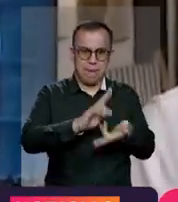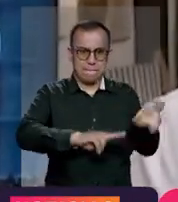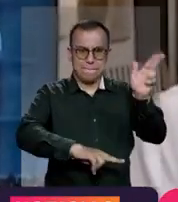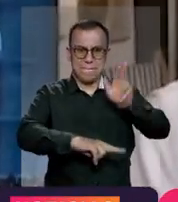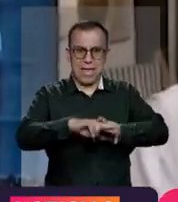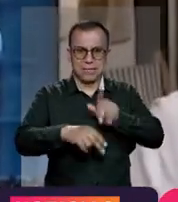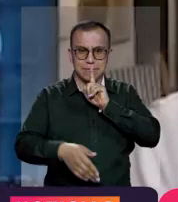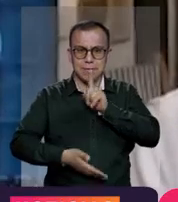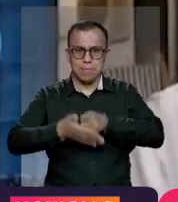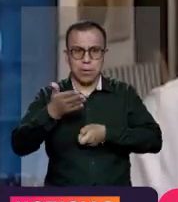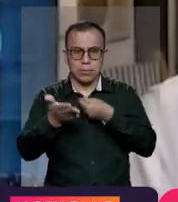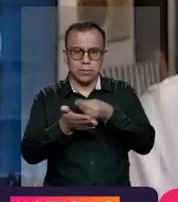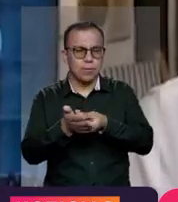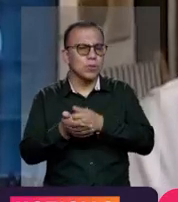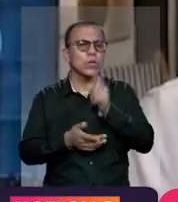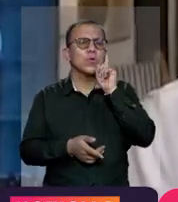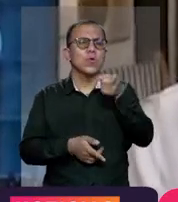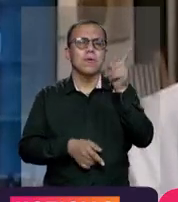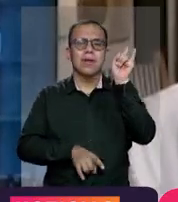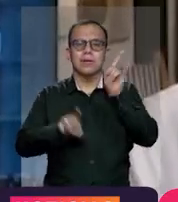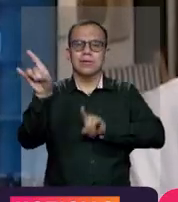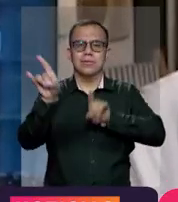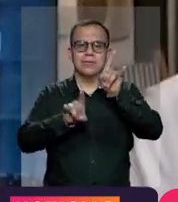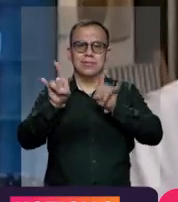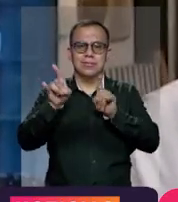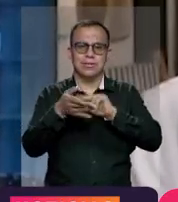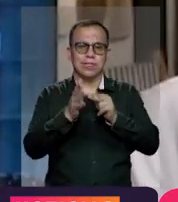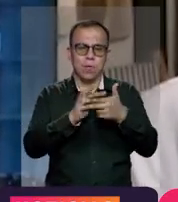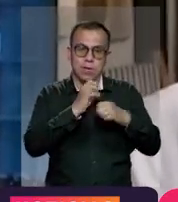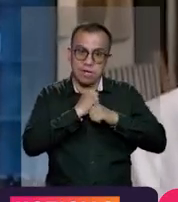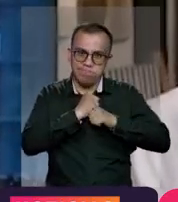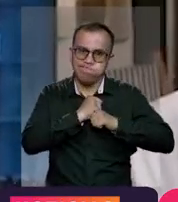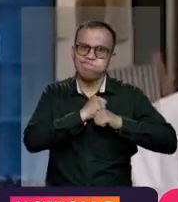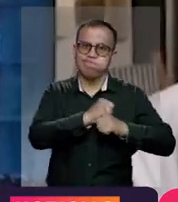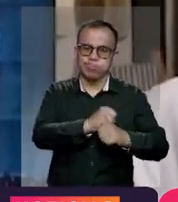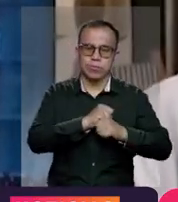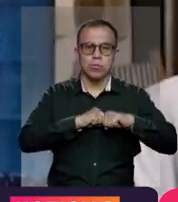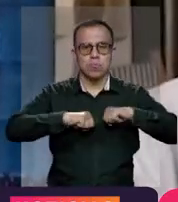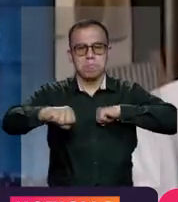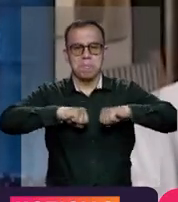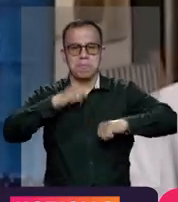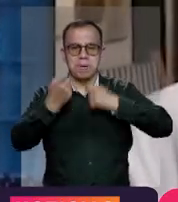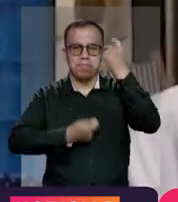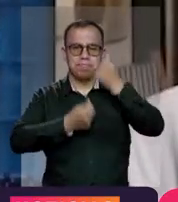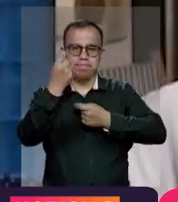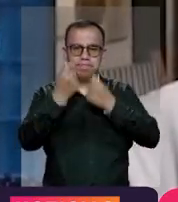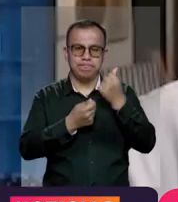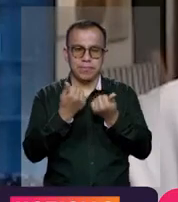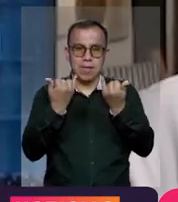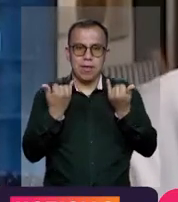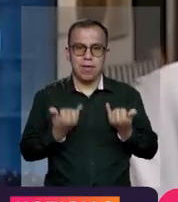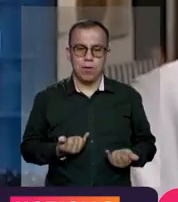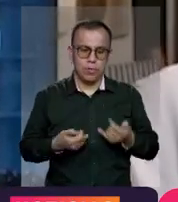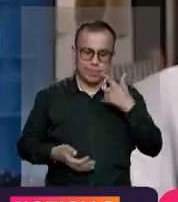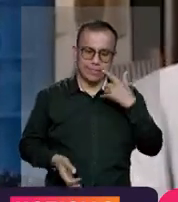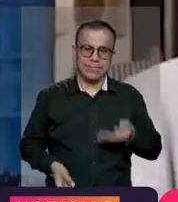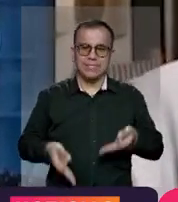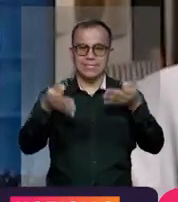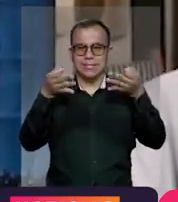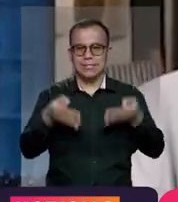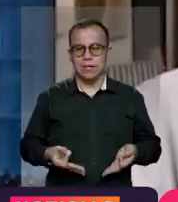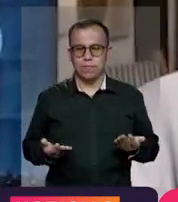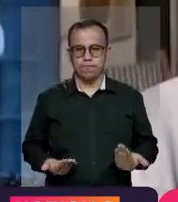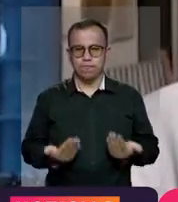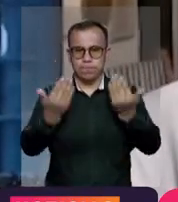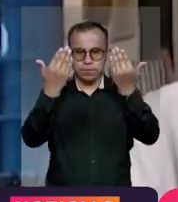negocio, ya que la conectividad es un jalonador de la reactivación económica y garantiza